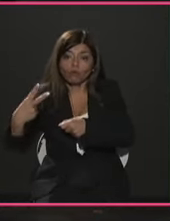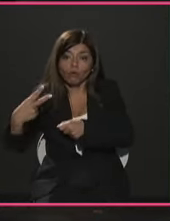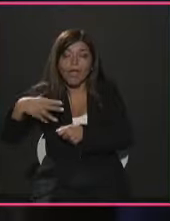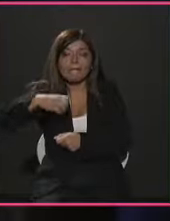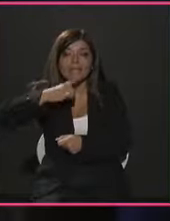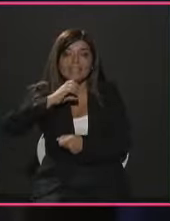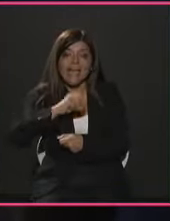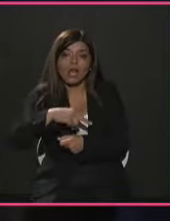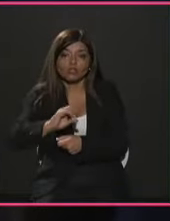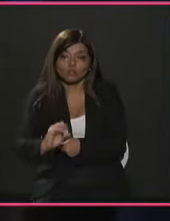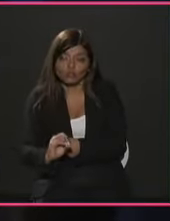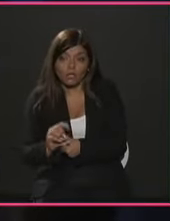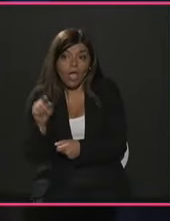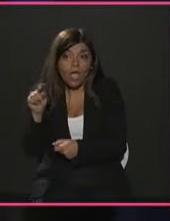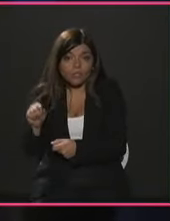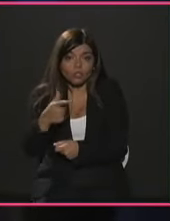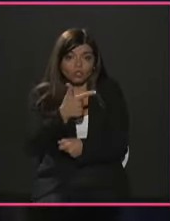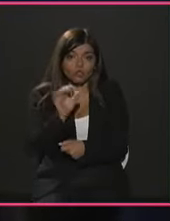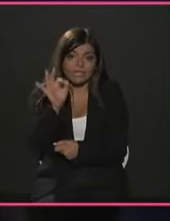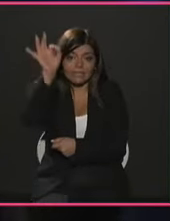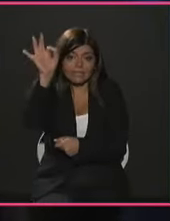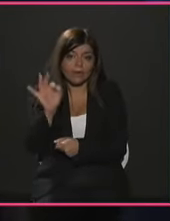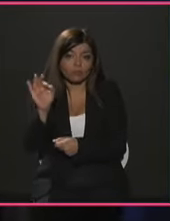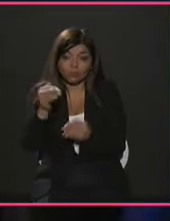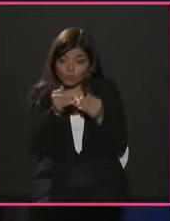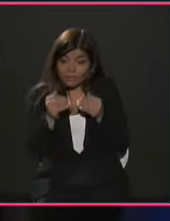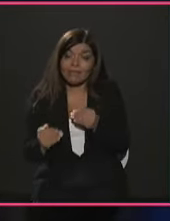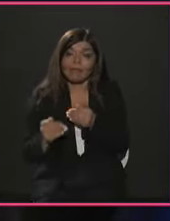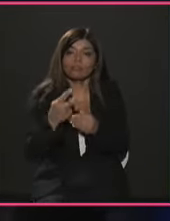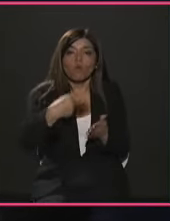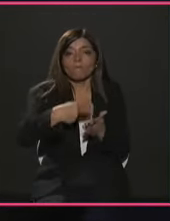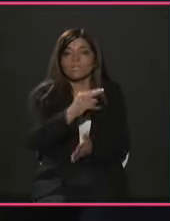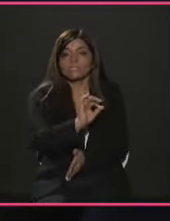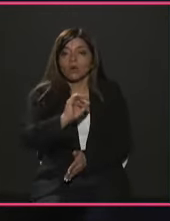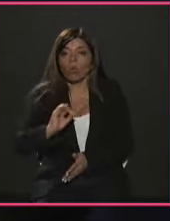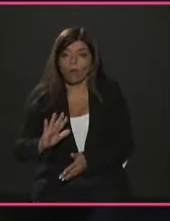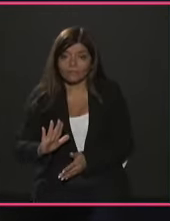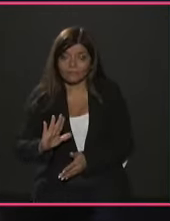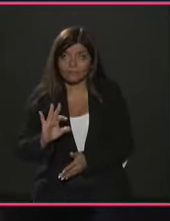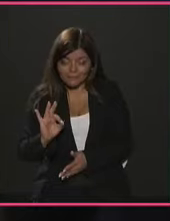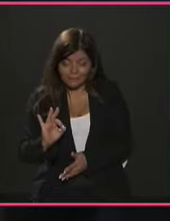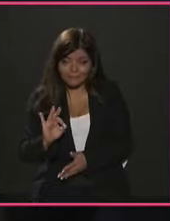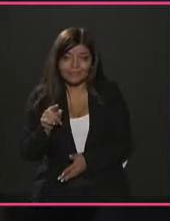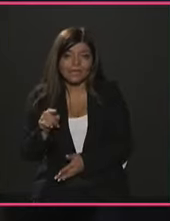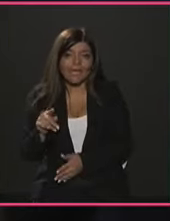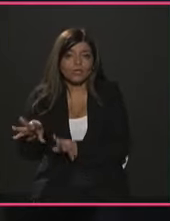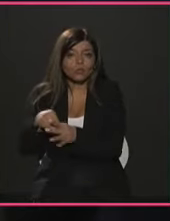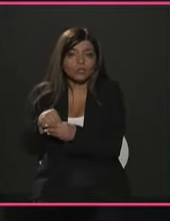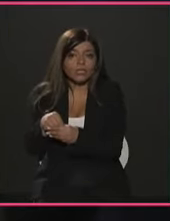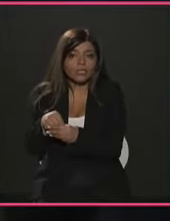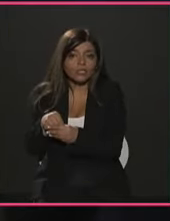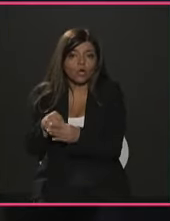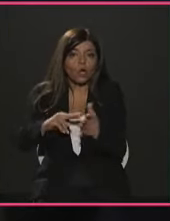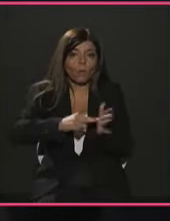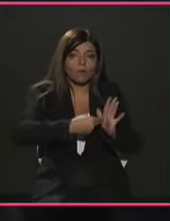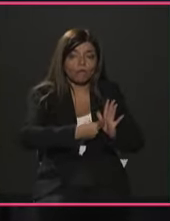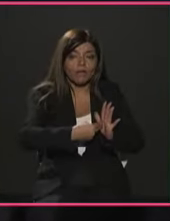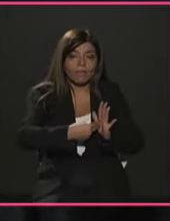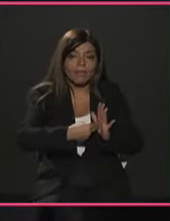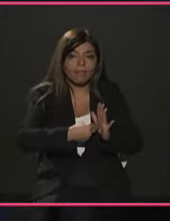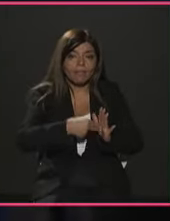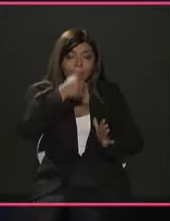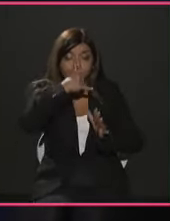de metano y se espera que esto un 7% de aquí al 2050 incluyendo el los problemas de